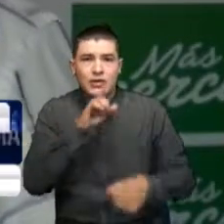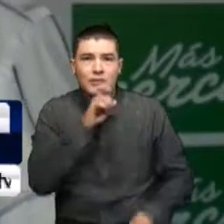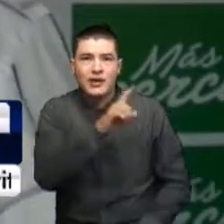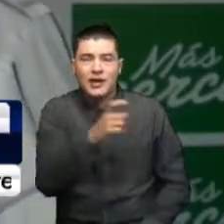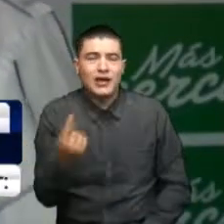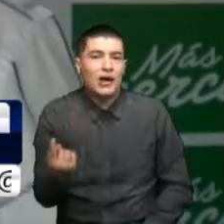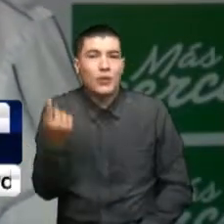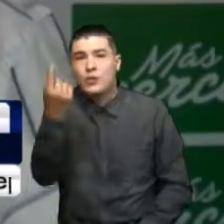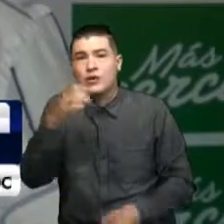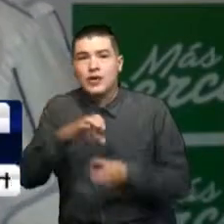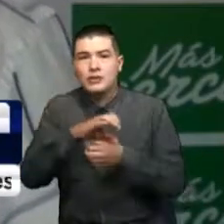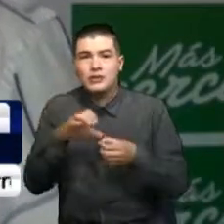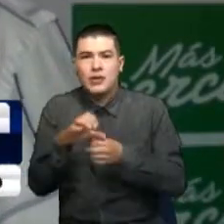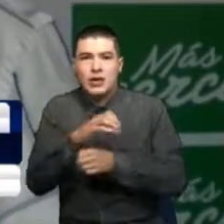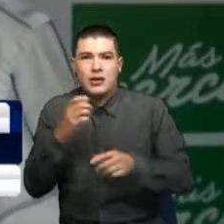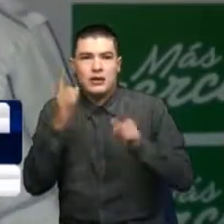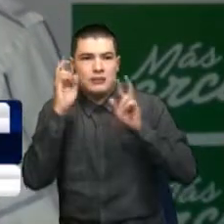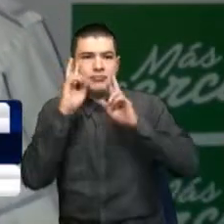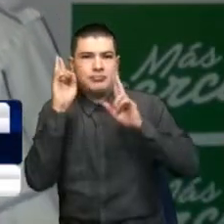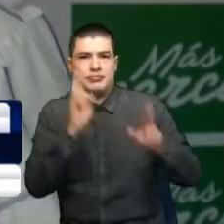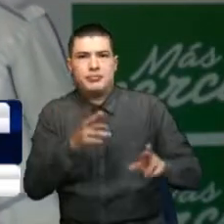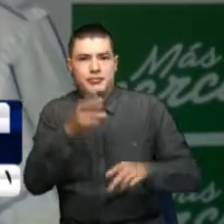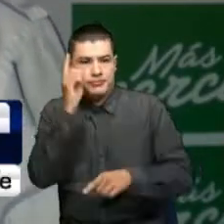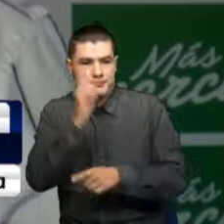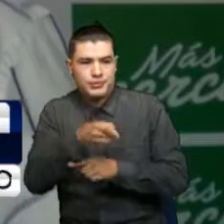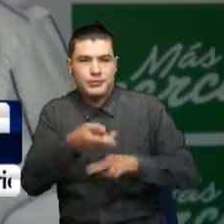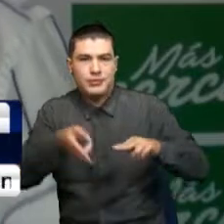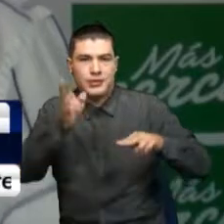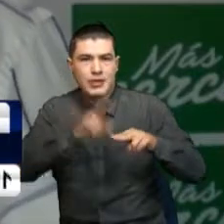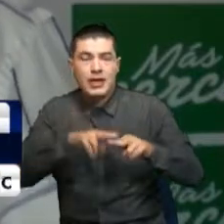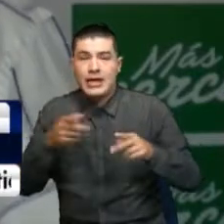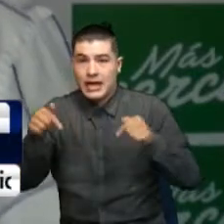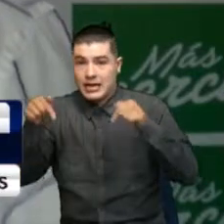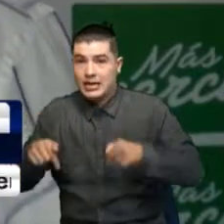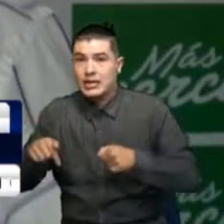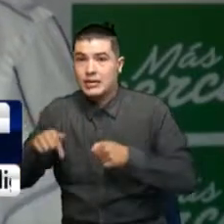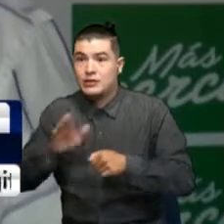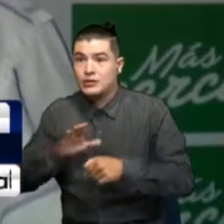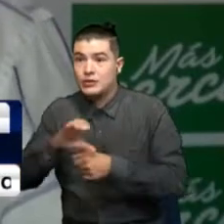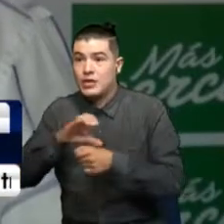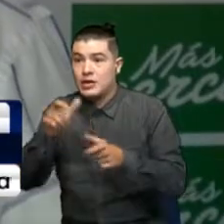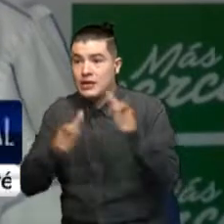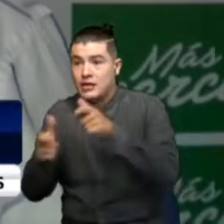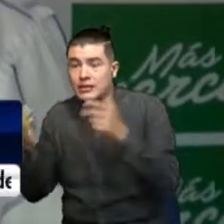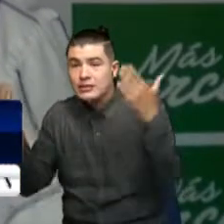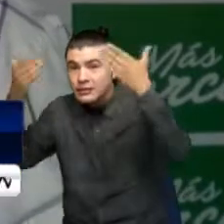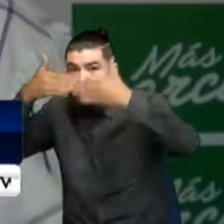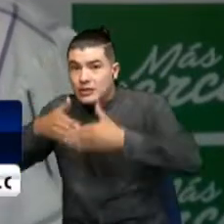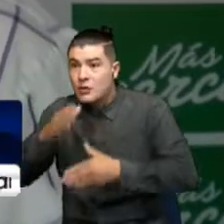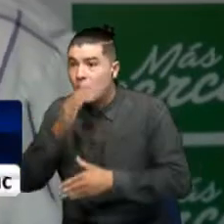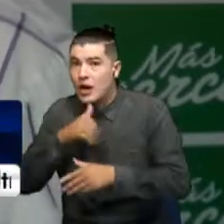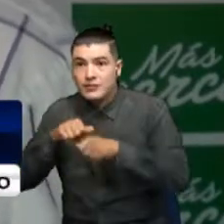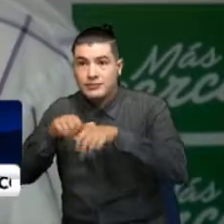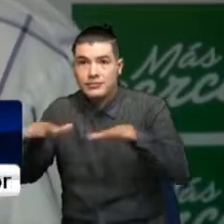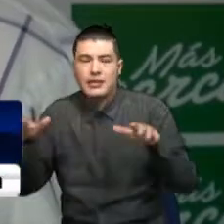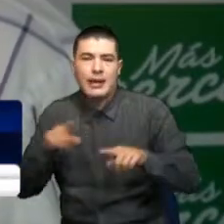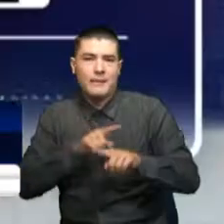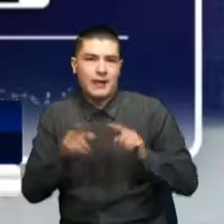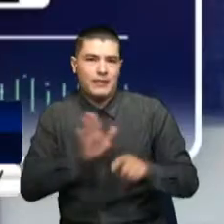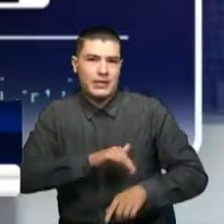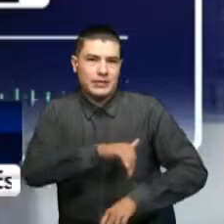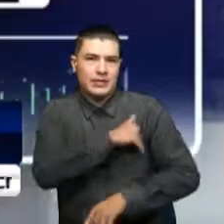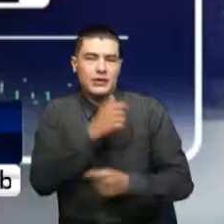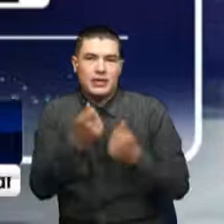decretó el impuesto y donde se le oculto a los ciudadanos el ministerio de hacienda perdida la competencia por ser un impuesto ya